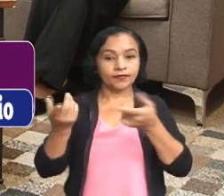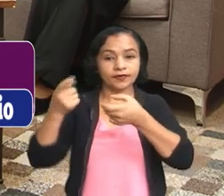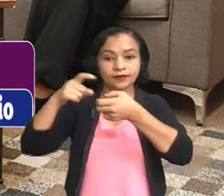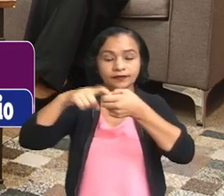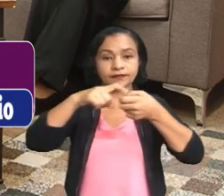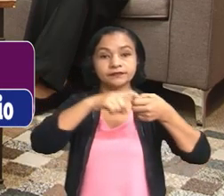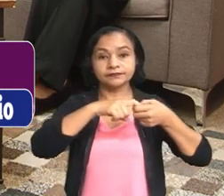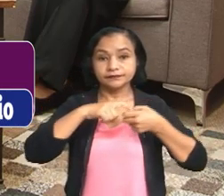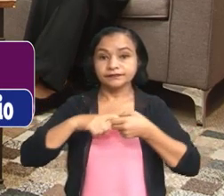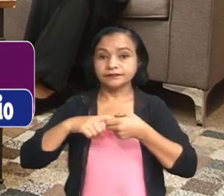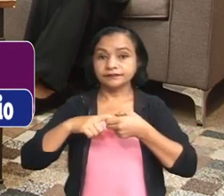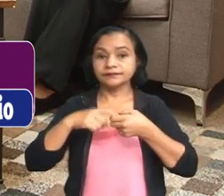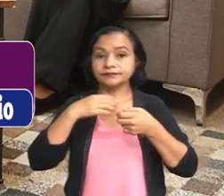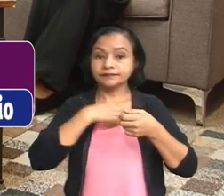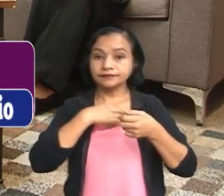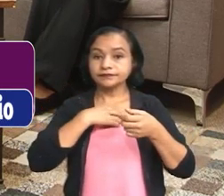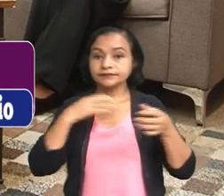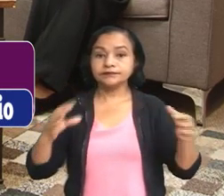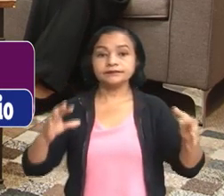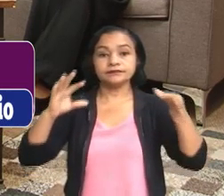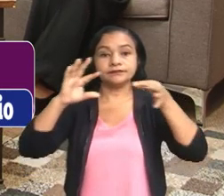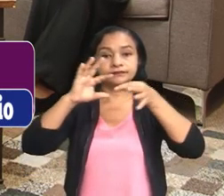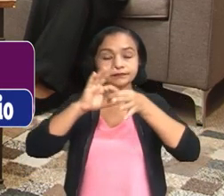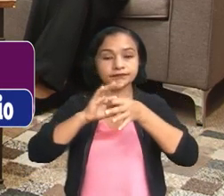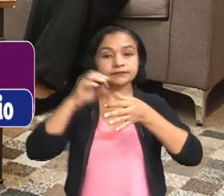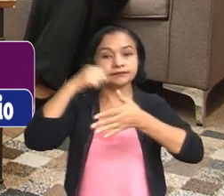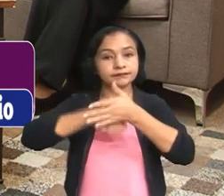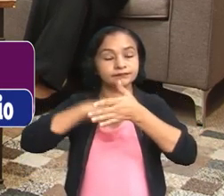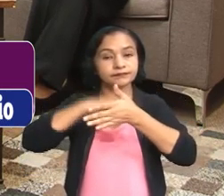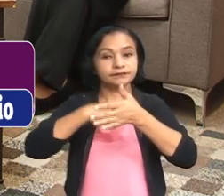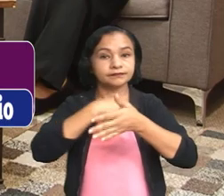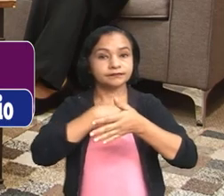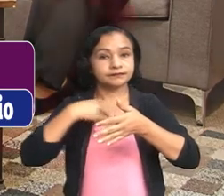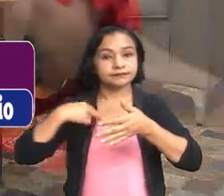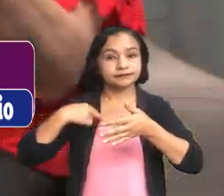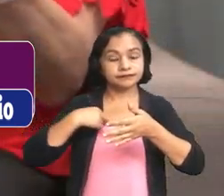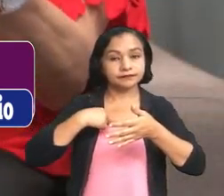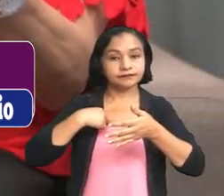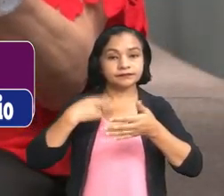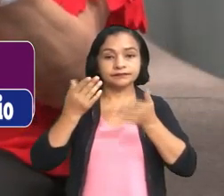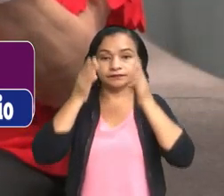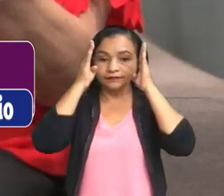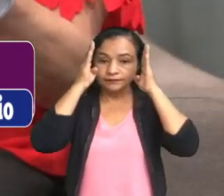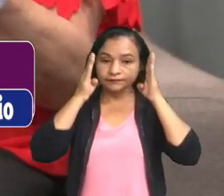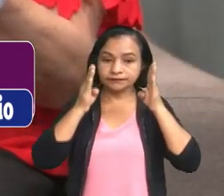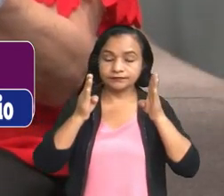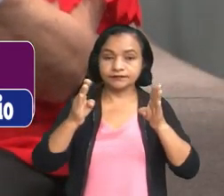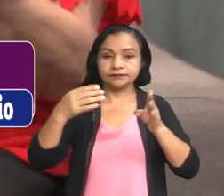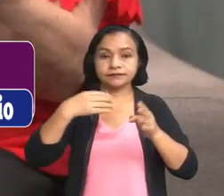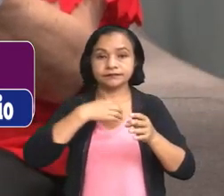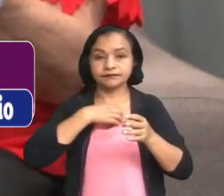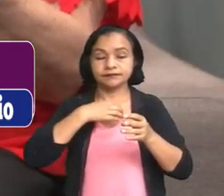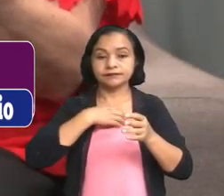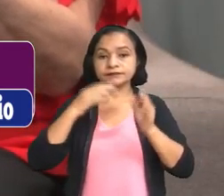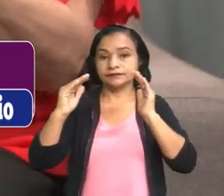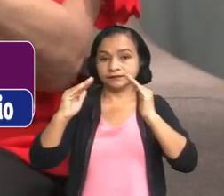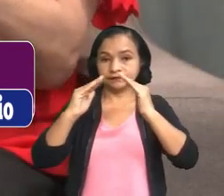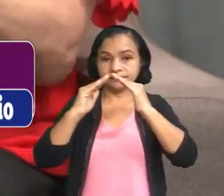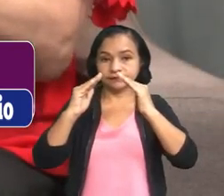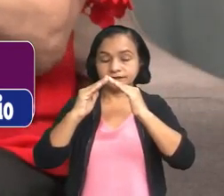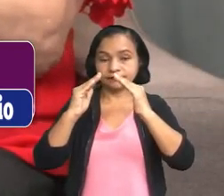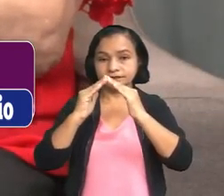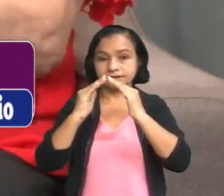coordinación, pero sumémosle ahora los esfuerzos de fuera, porque eso lo enfocaría a lo interno del hogar,